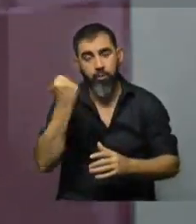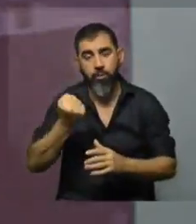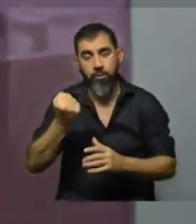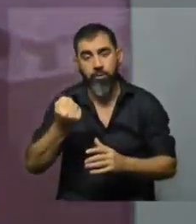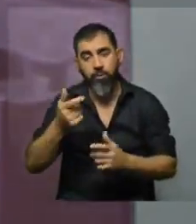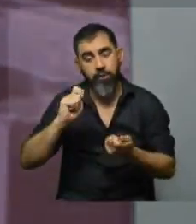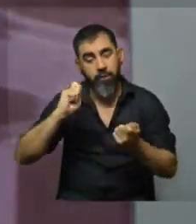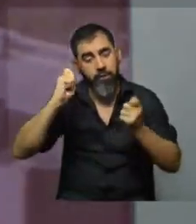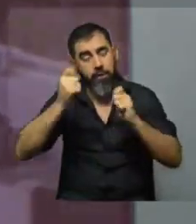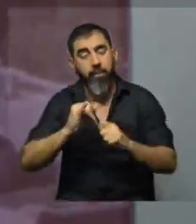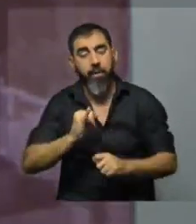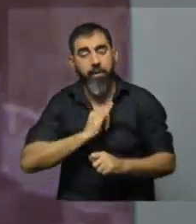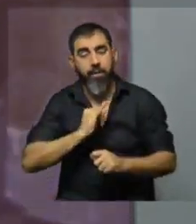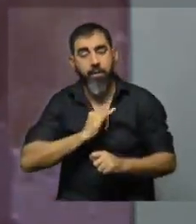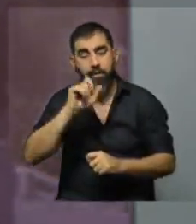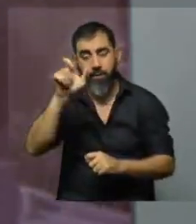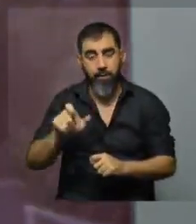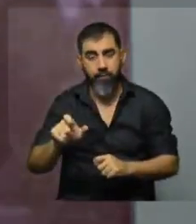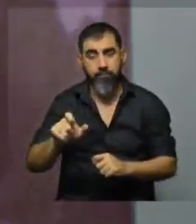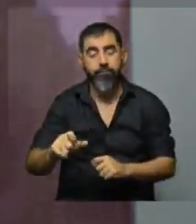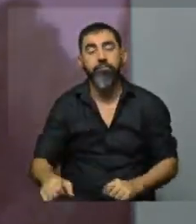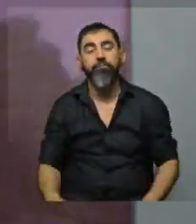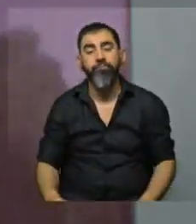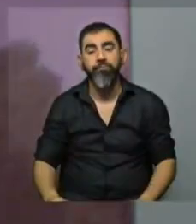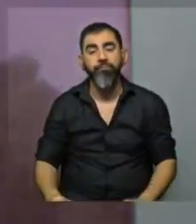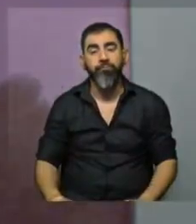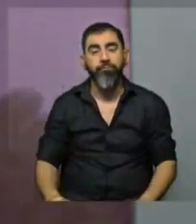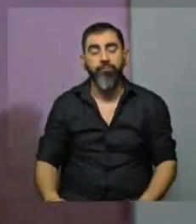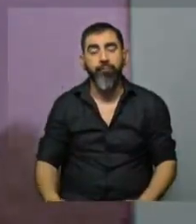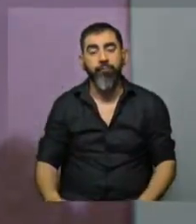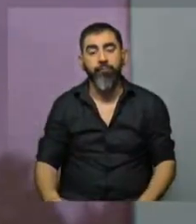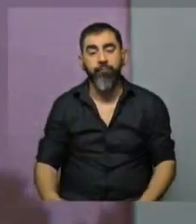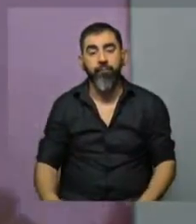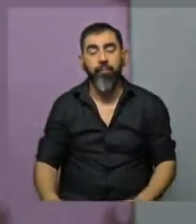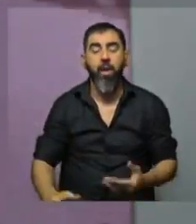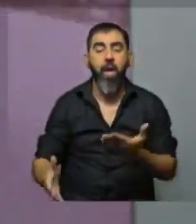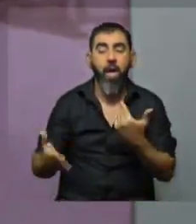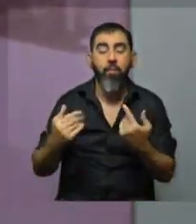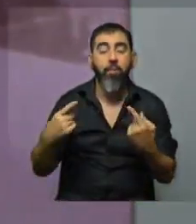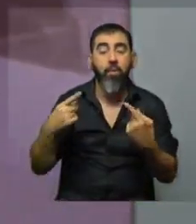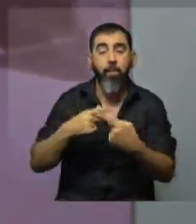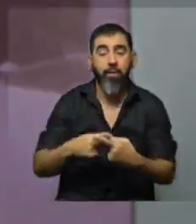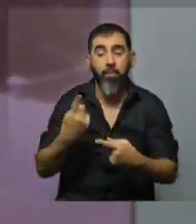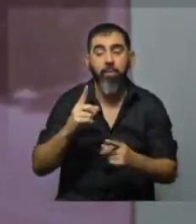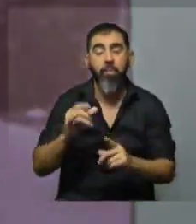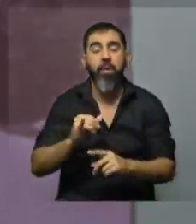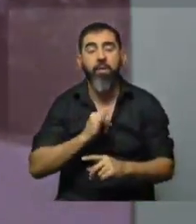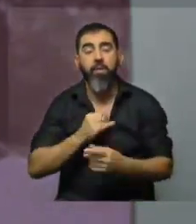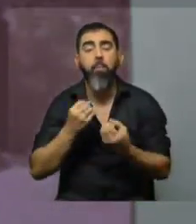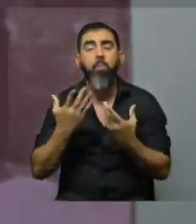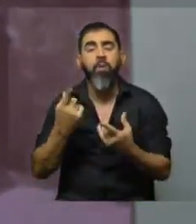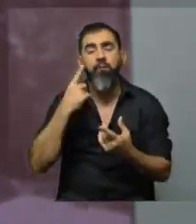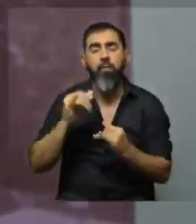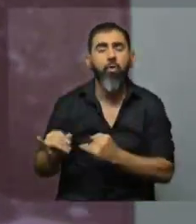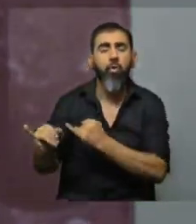esta dinámica y esta identidad que tenemos. Como vamos a hablar de esta previa del partido, pero sobre todo esto que estamos diciendo, de identidad, de por qué estamos viviendo